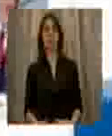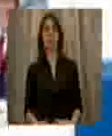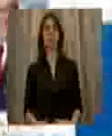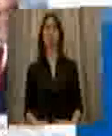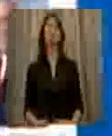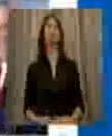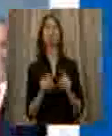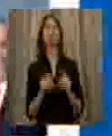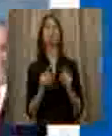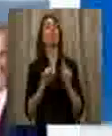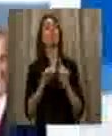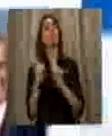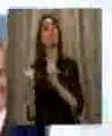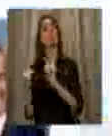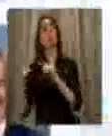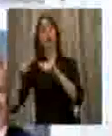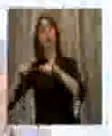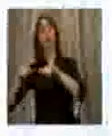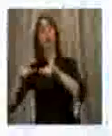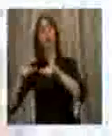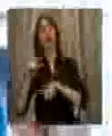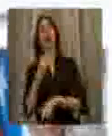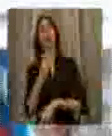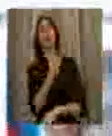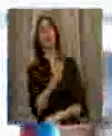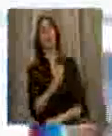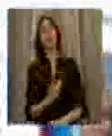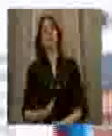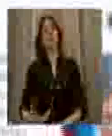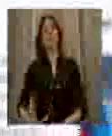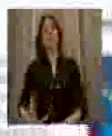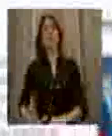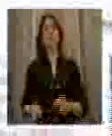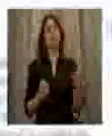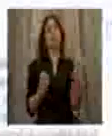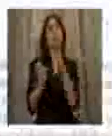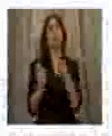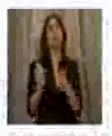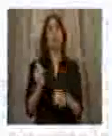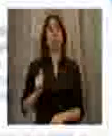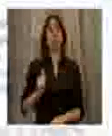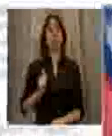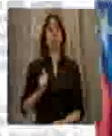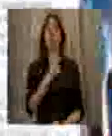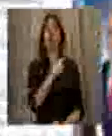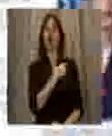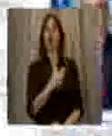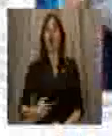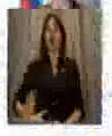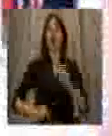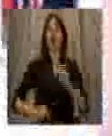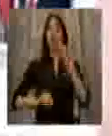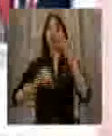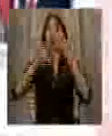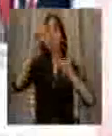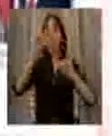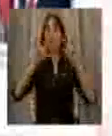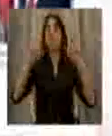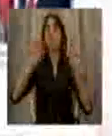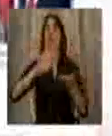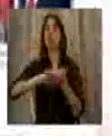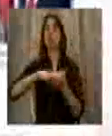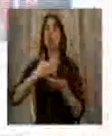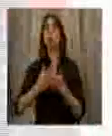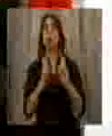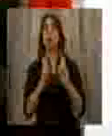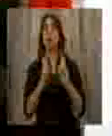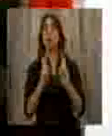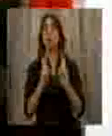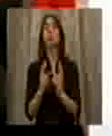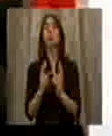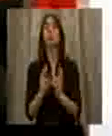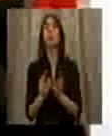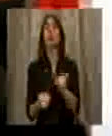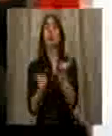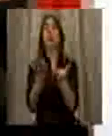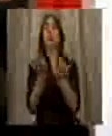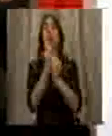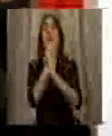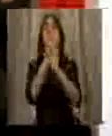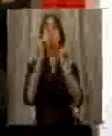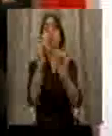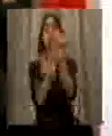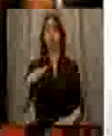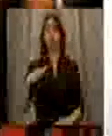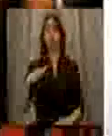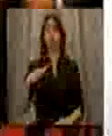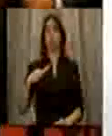Por intermedio de la Unidad Presidencial de Gestión de Cumplimiento, como gobierno, medimos nuestro resultado y así rendimos cuenta a la ciudadanía